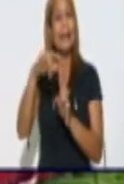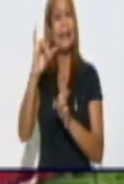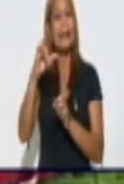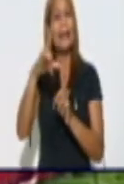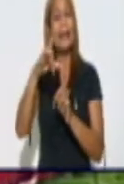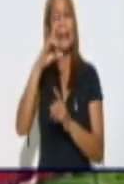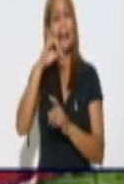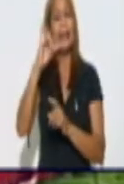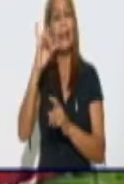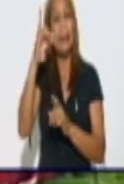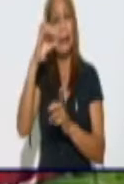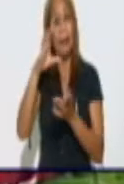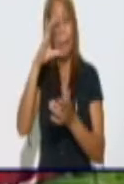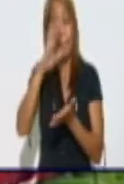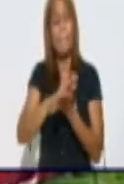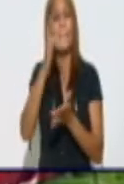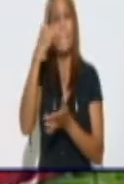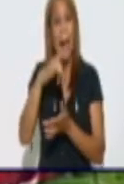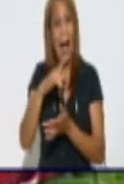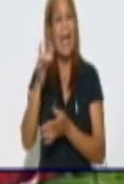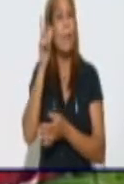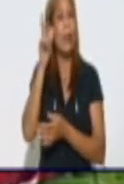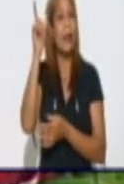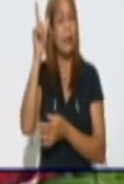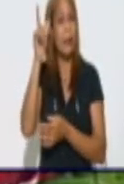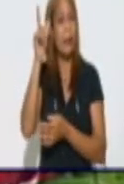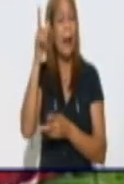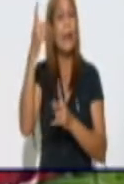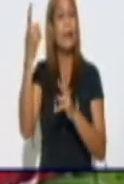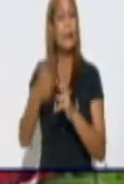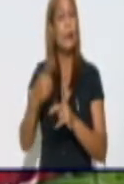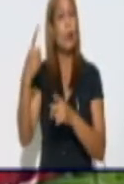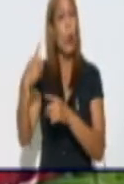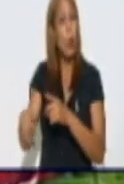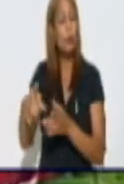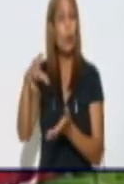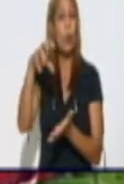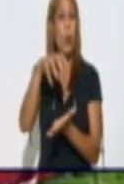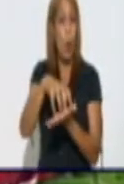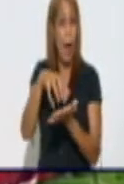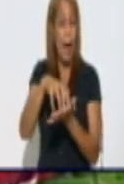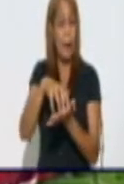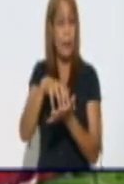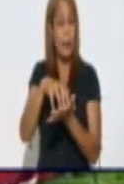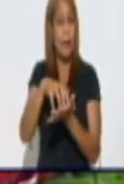nos hablaras de otros dos temas. Uno es Comunidad Santa Rosa en Medialuna.